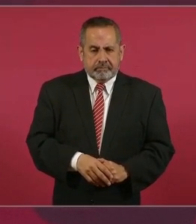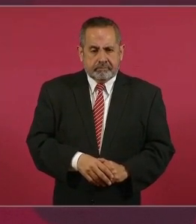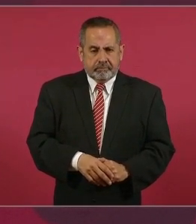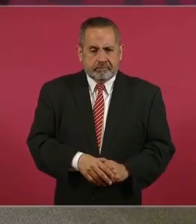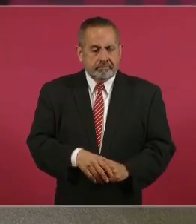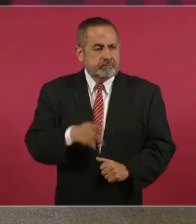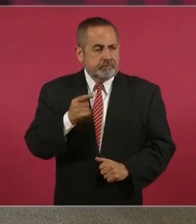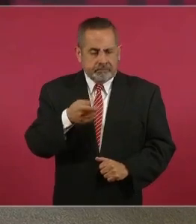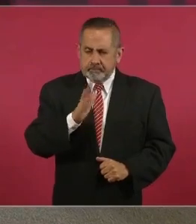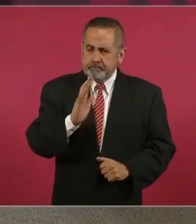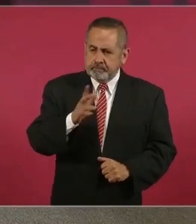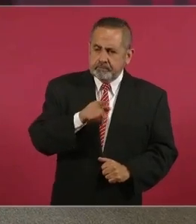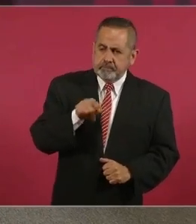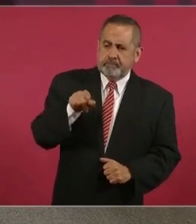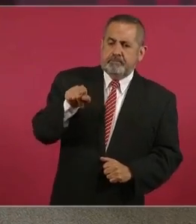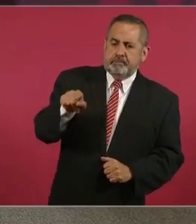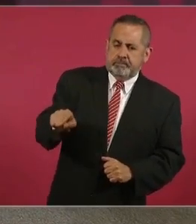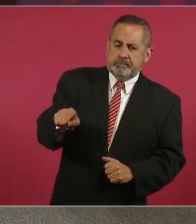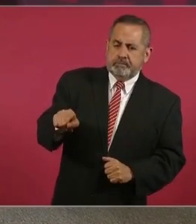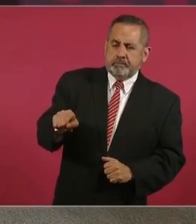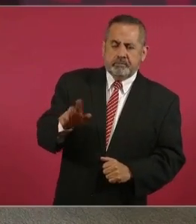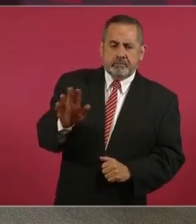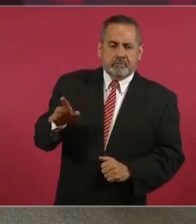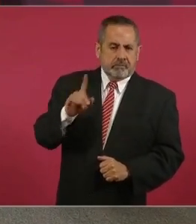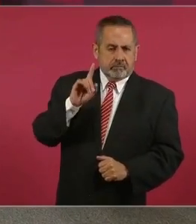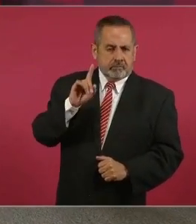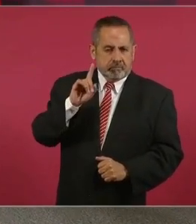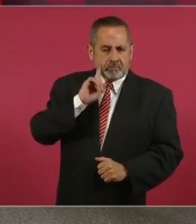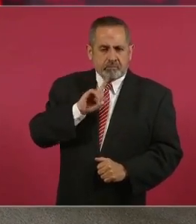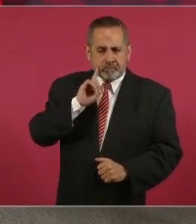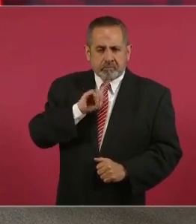haya liberado a esta